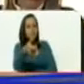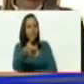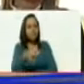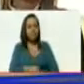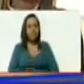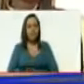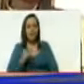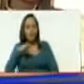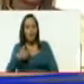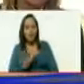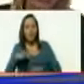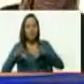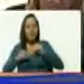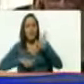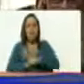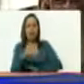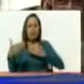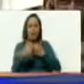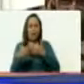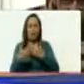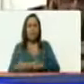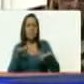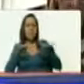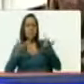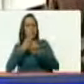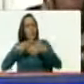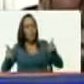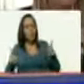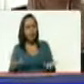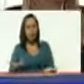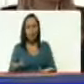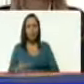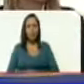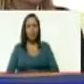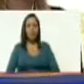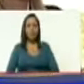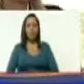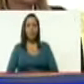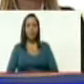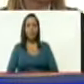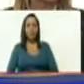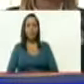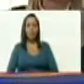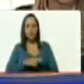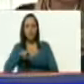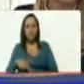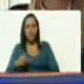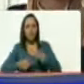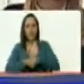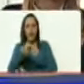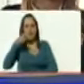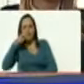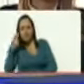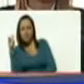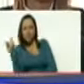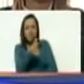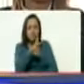No podemos aceptar más ataques contra los servicios públicos. Vamos a elevar la vigilancia, la